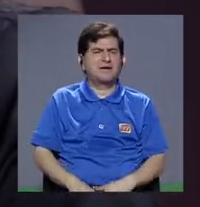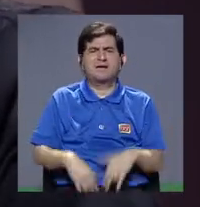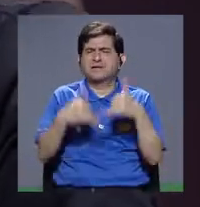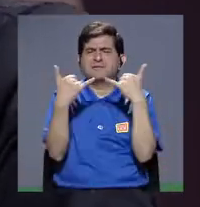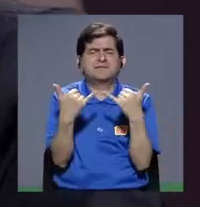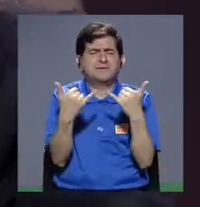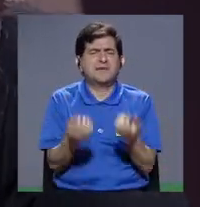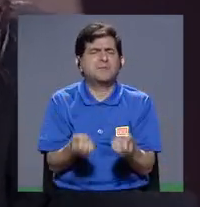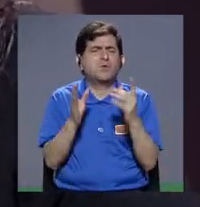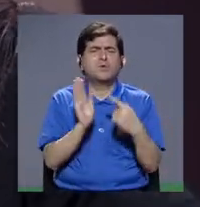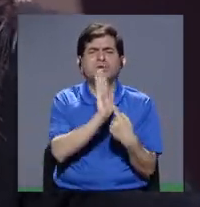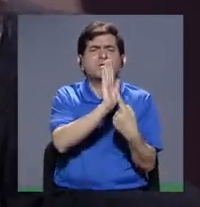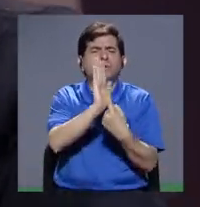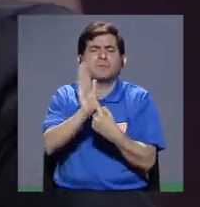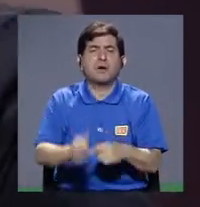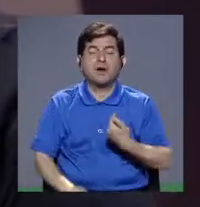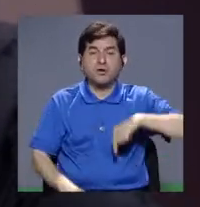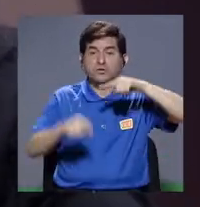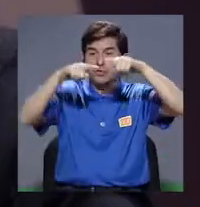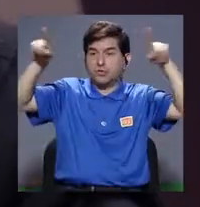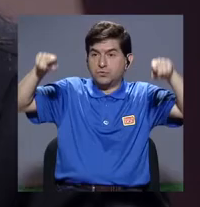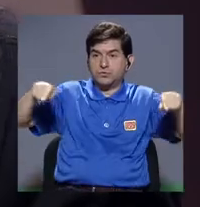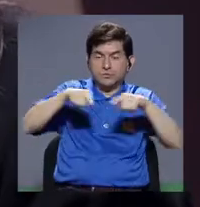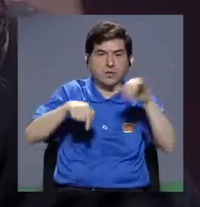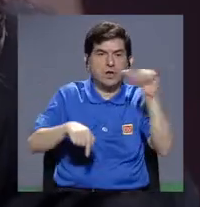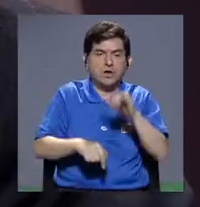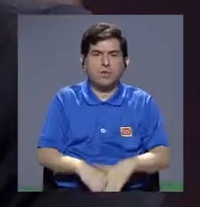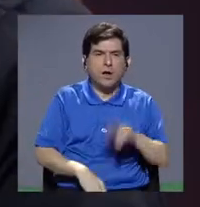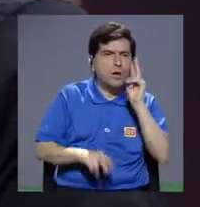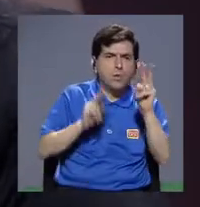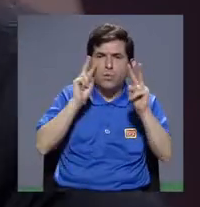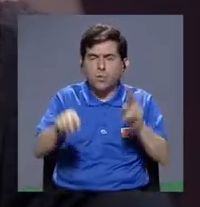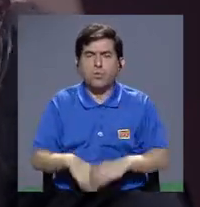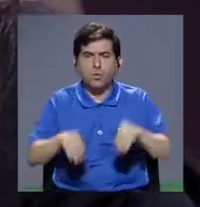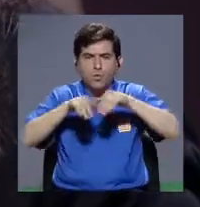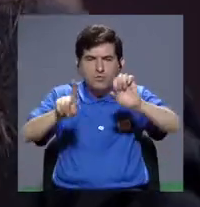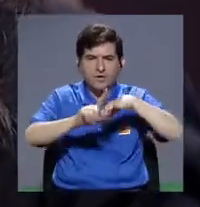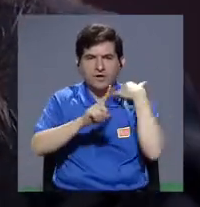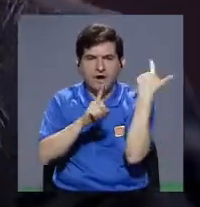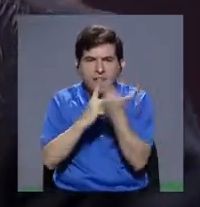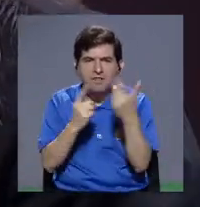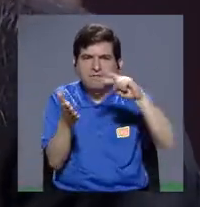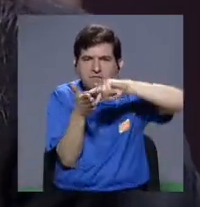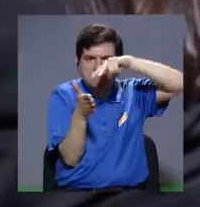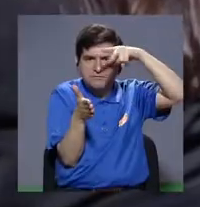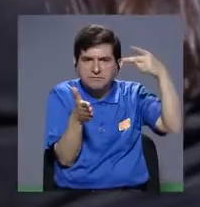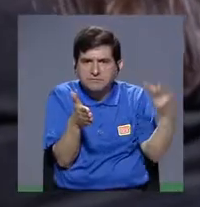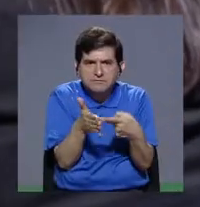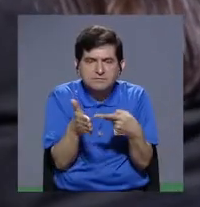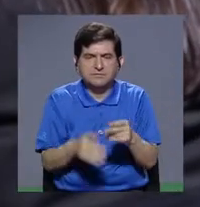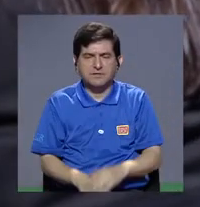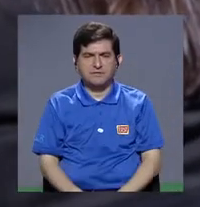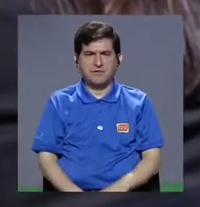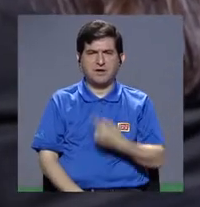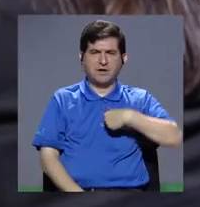lleno de exposición donde somos vitrina permanentemente donde las redes nos implican ser